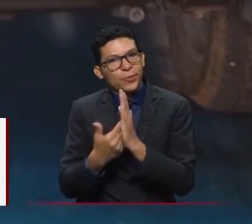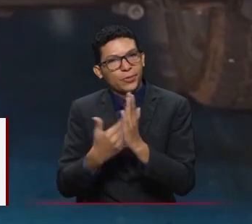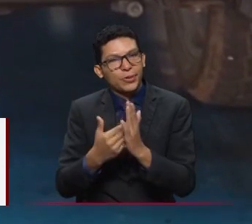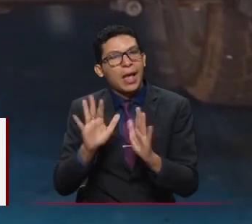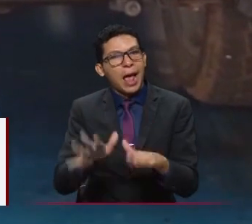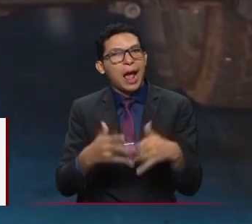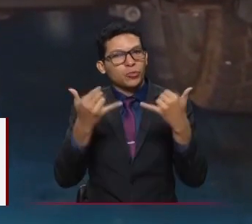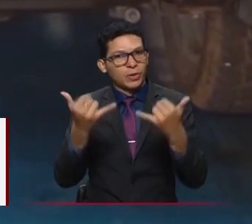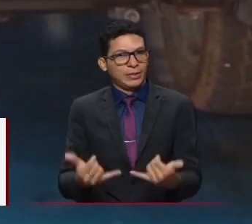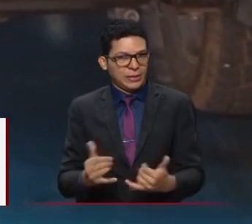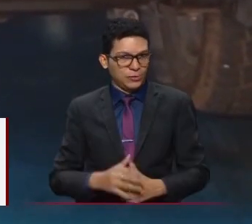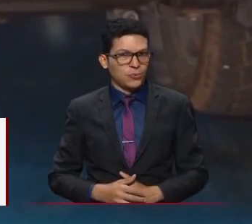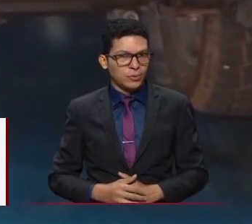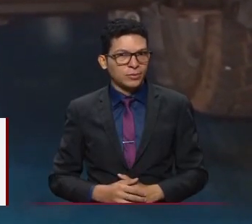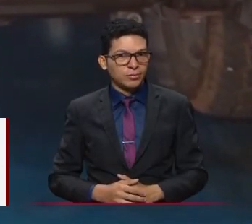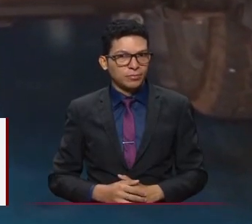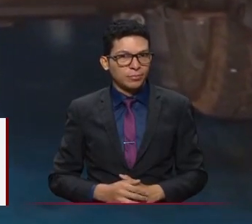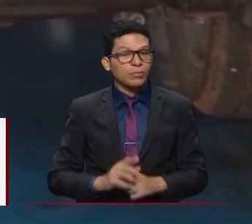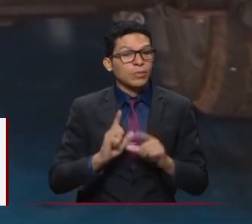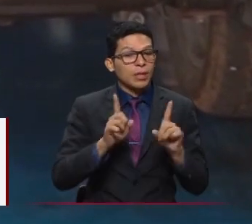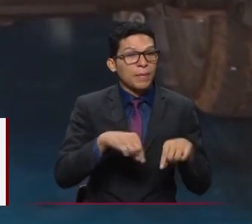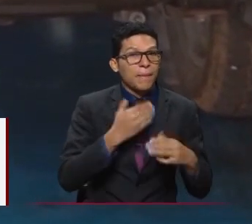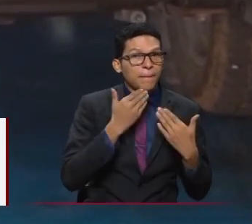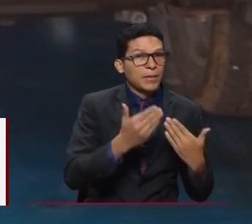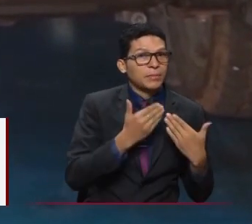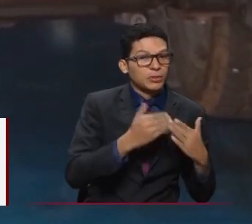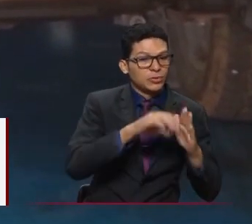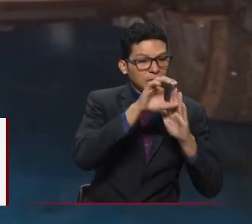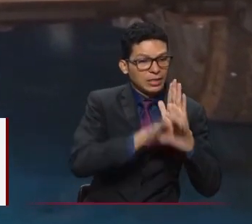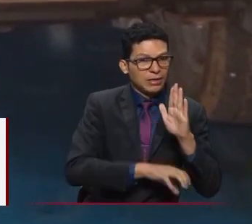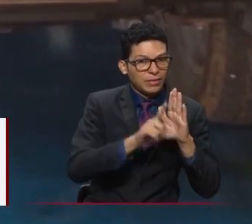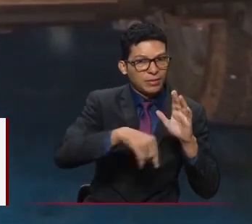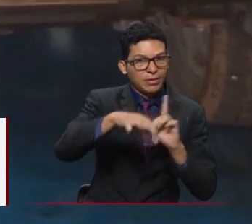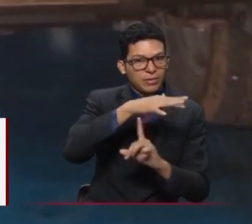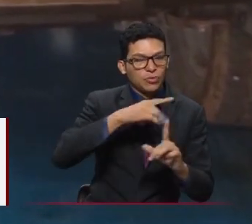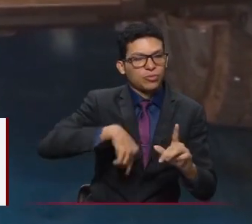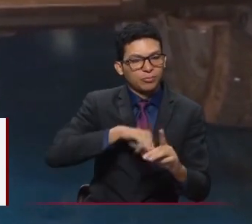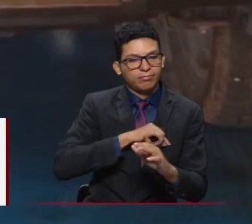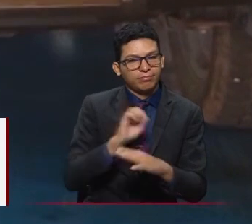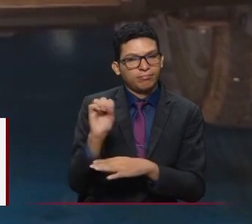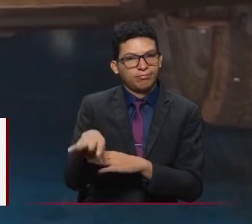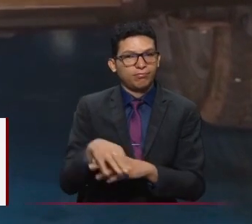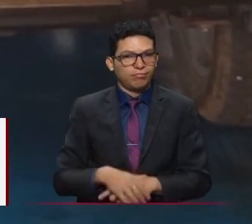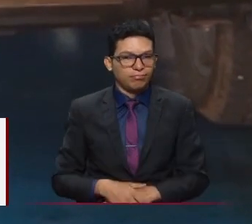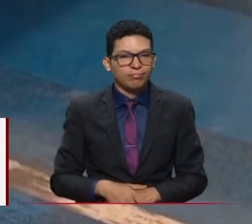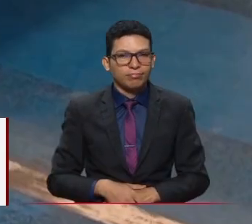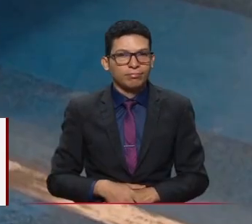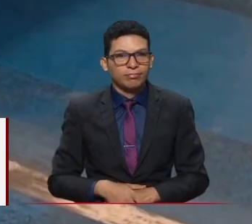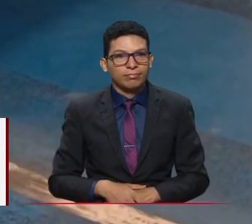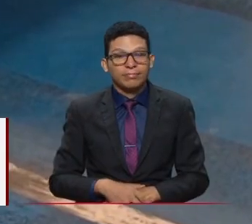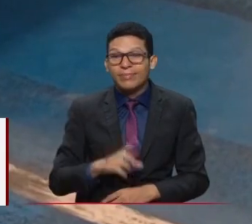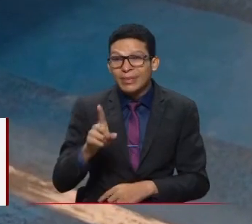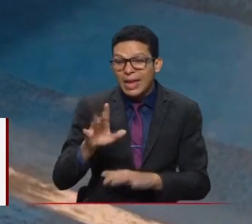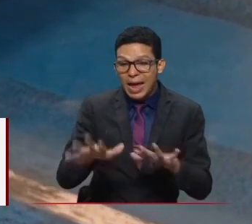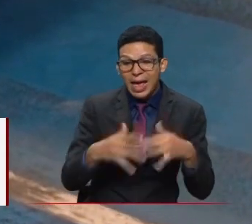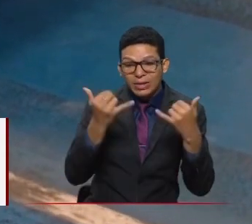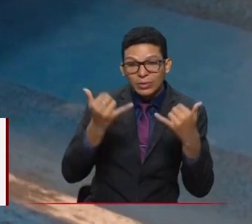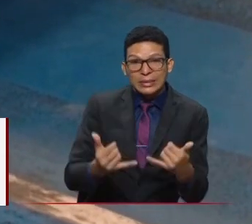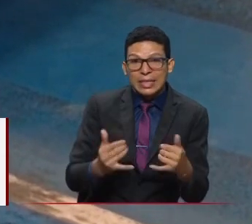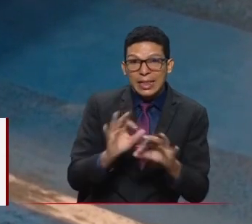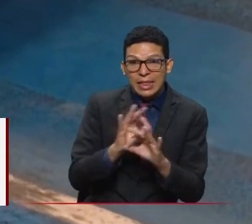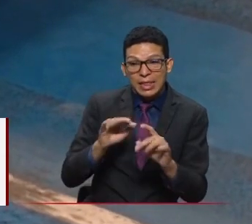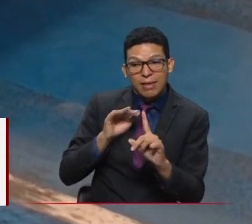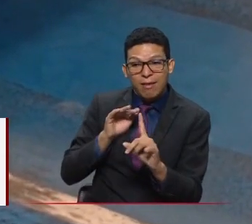de los software, las actualizaciones de los permisos de los certificados ambientales que nosotros les emitimos. ¿Esa no actualización